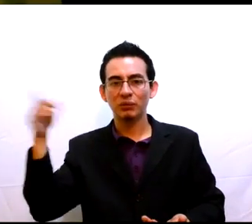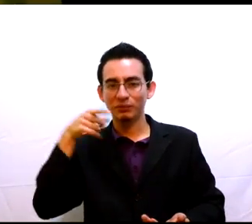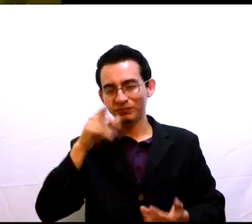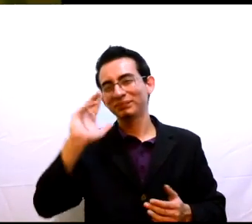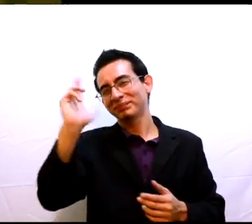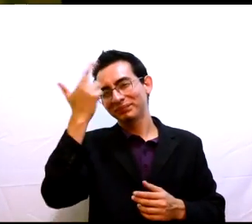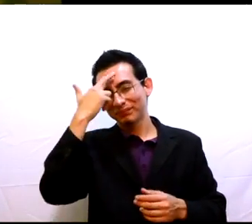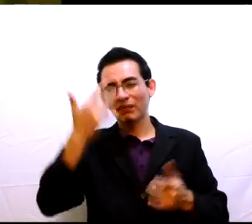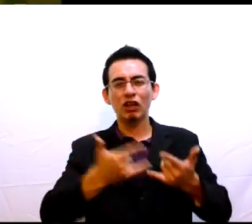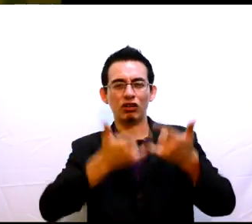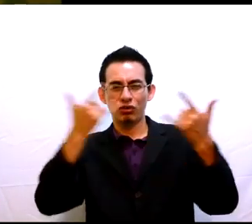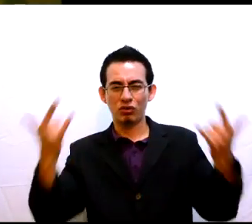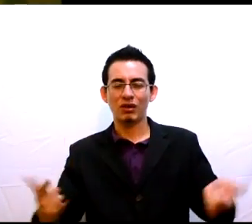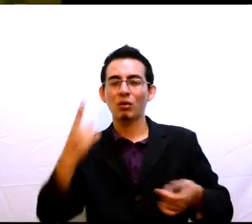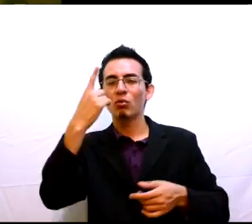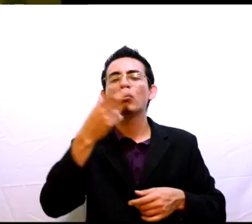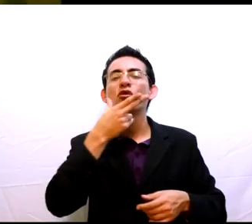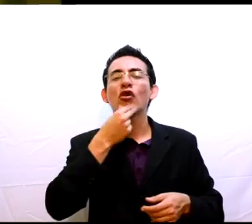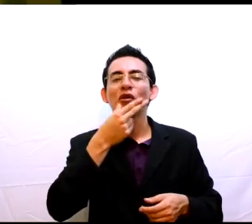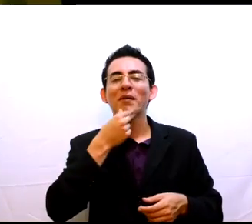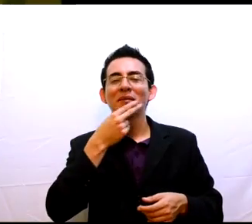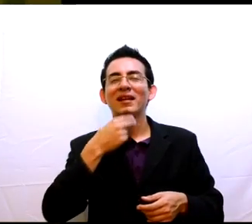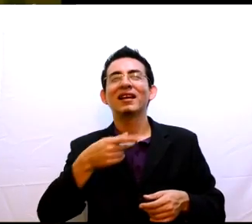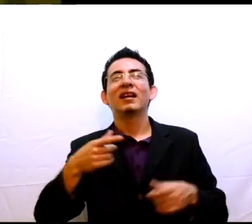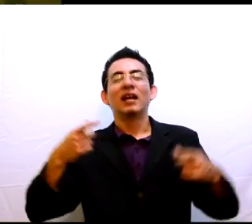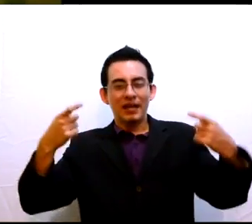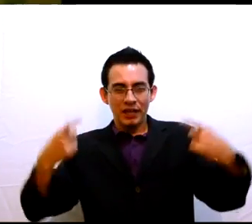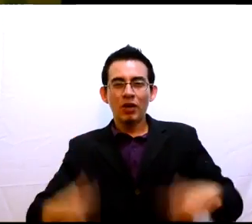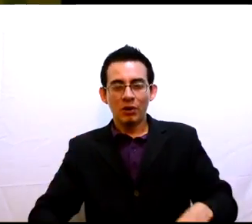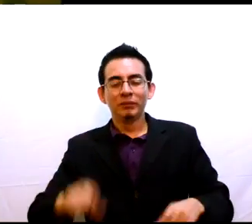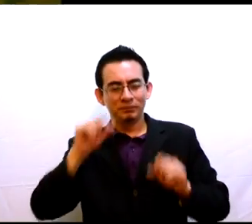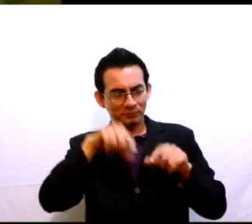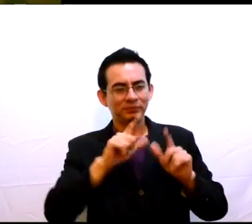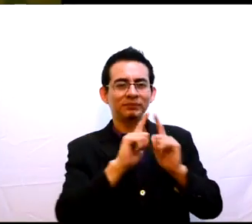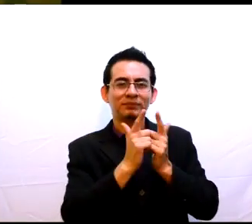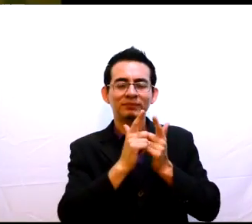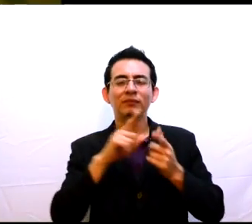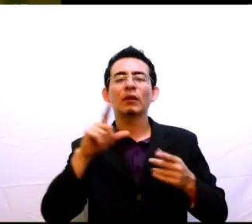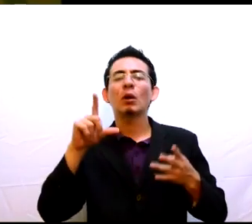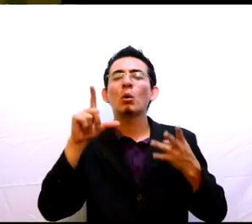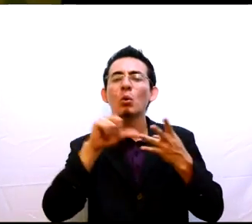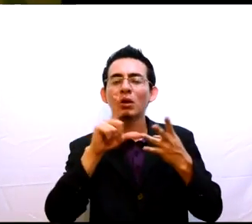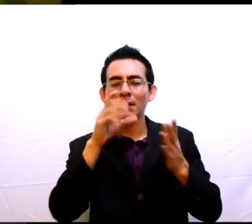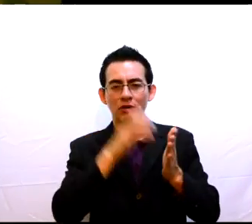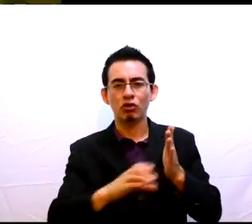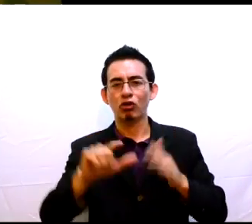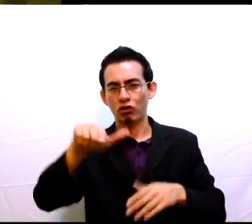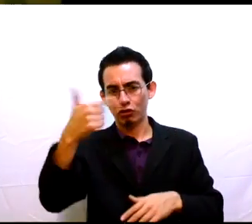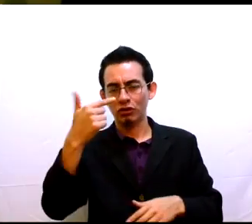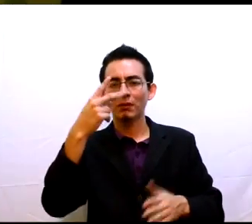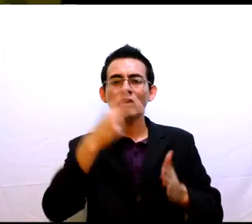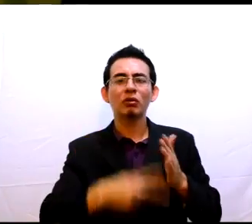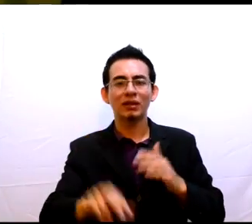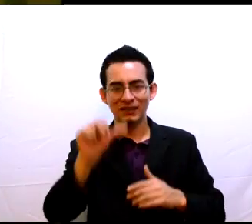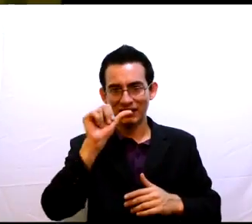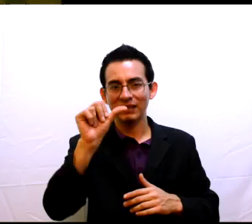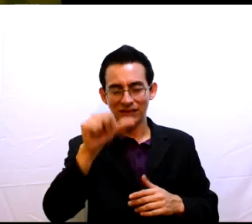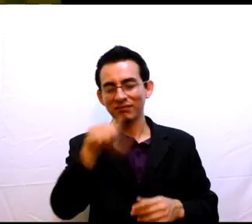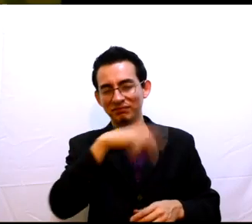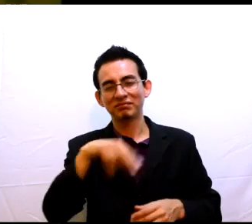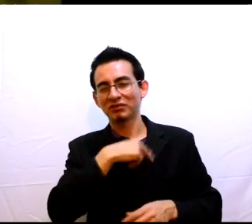insensato esa parábola ya la vimos se acuerdan de lucas 12 16 la voy a leer ya que todos lo hemos